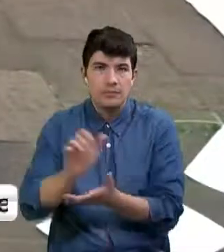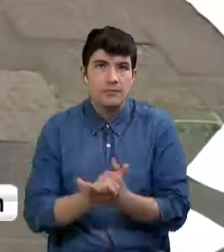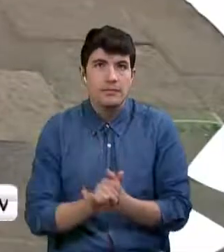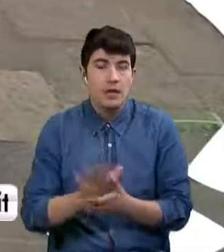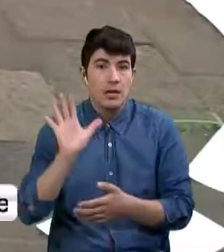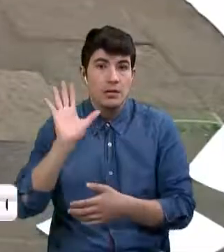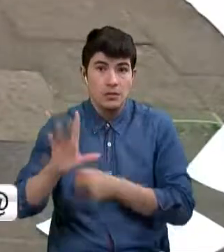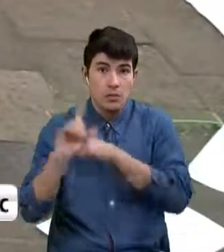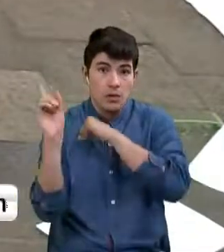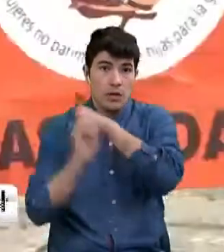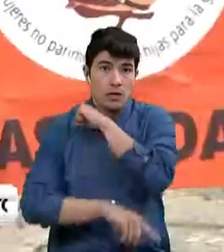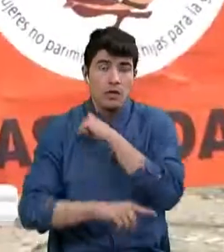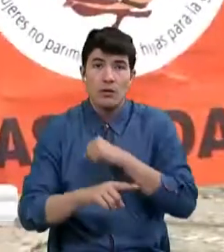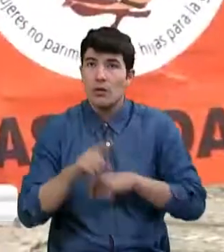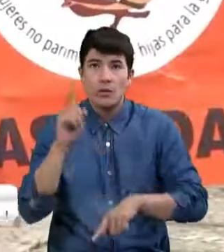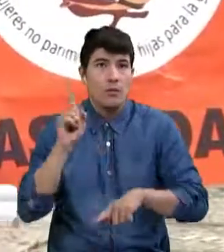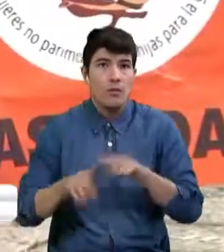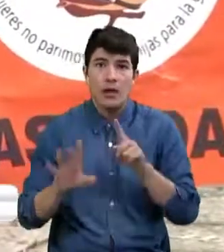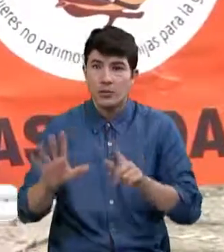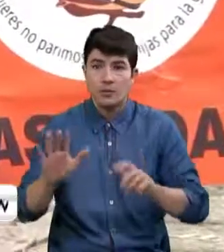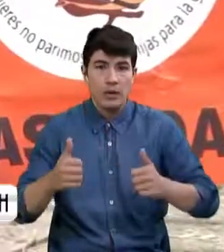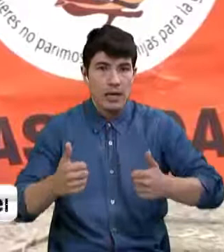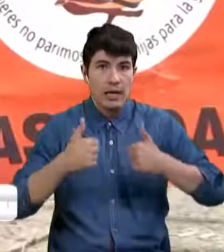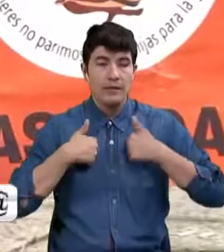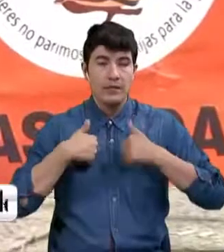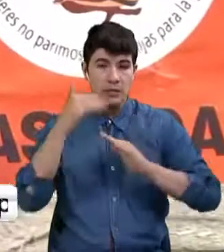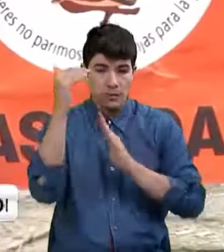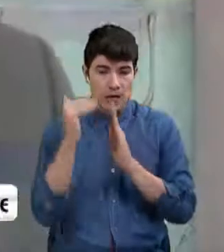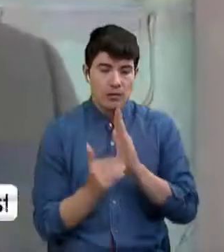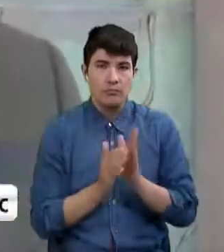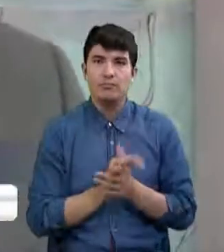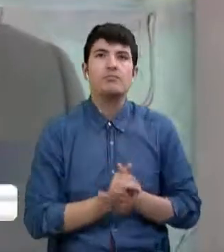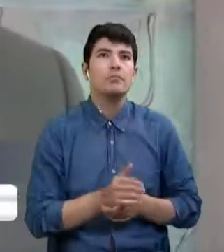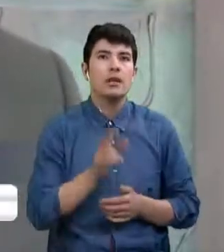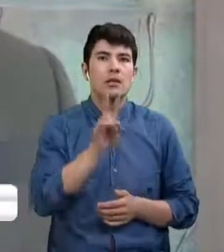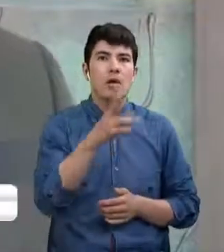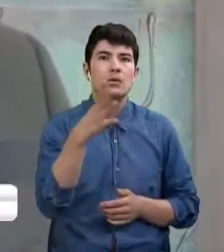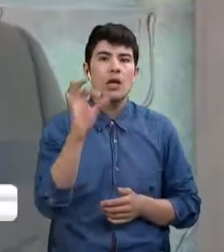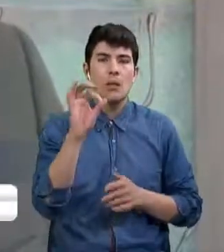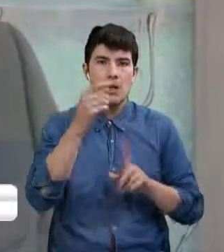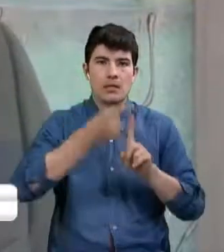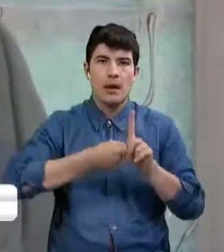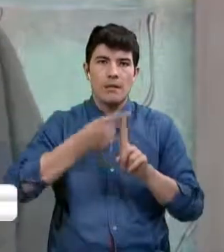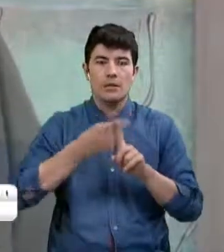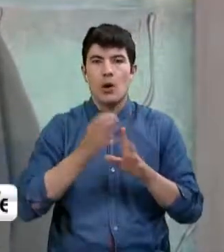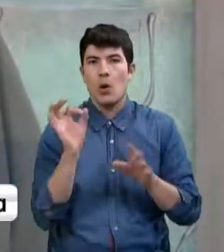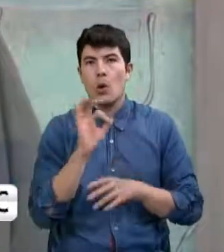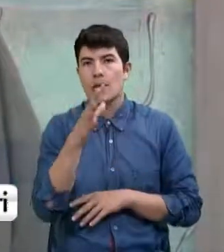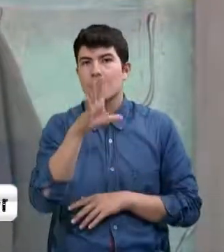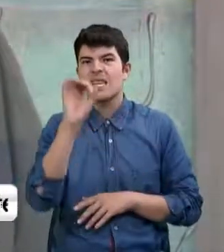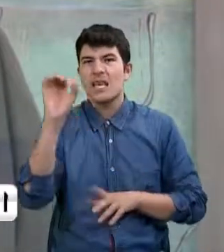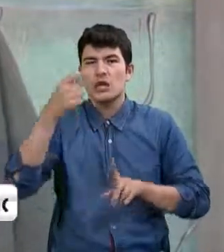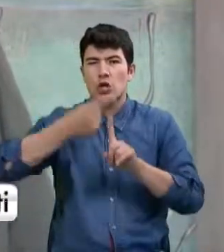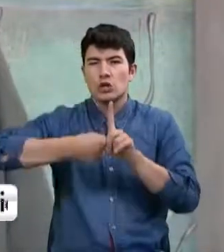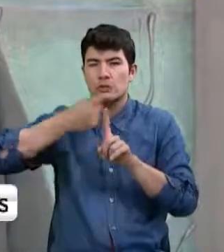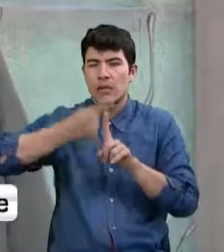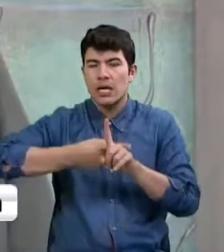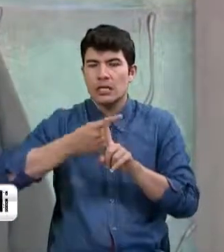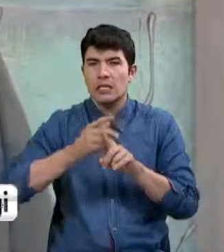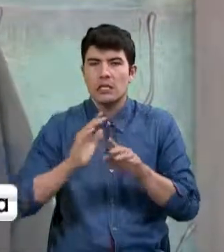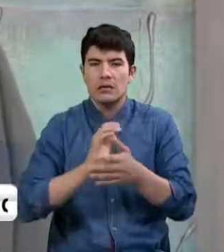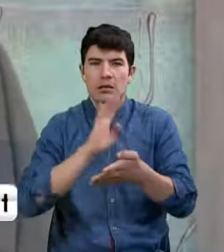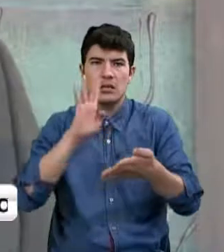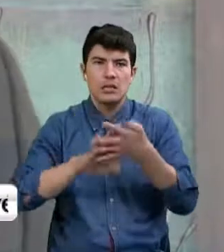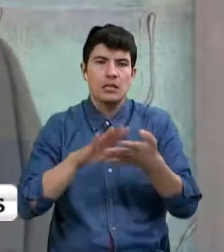penas contempladas no permiten beneficios de rebaja de 250 meses a 500 meses de prisión esto